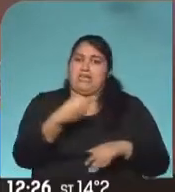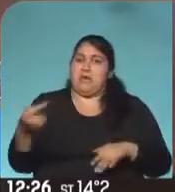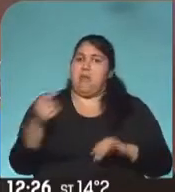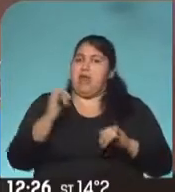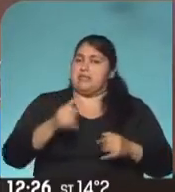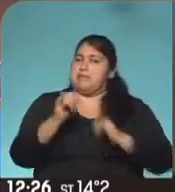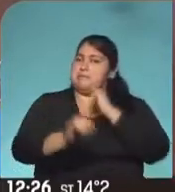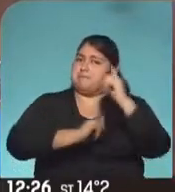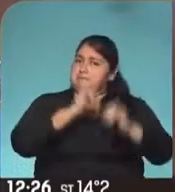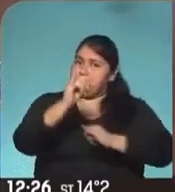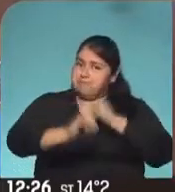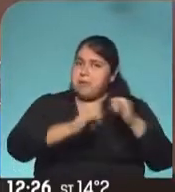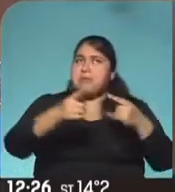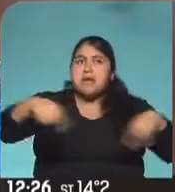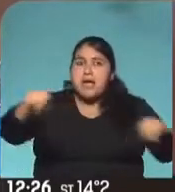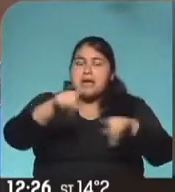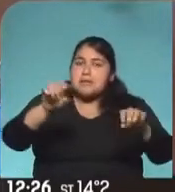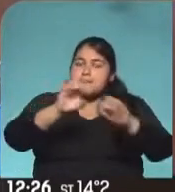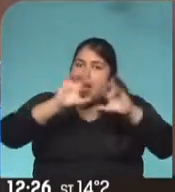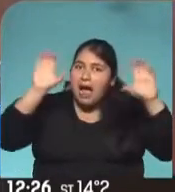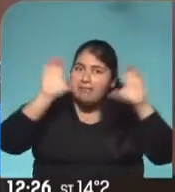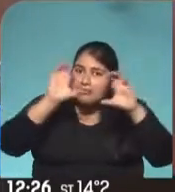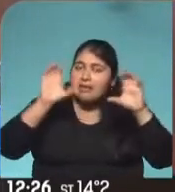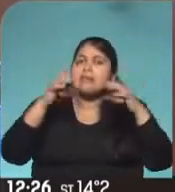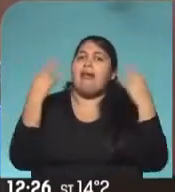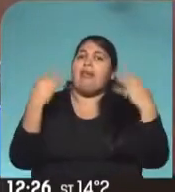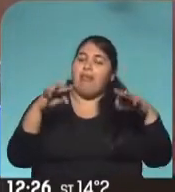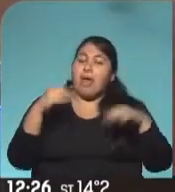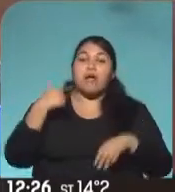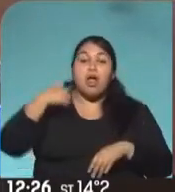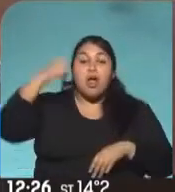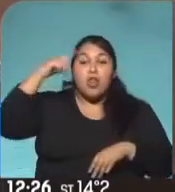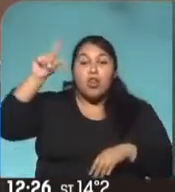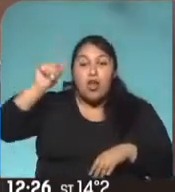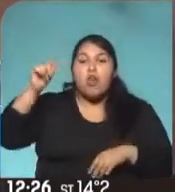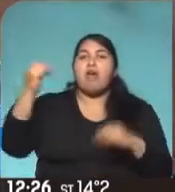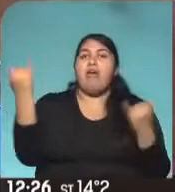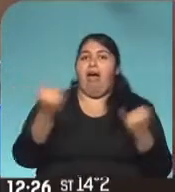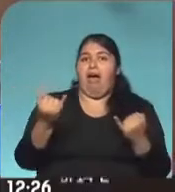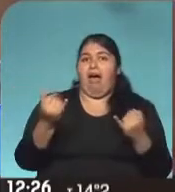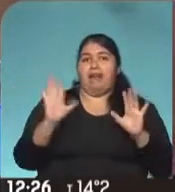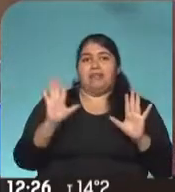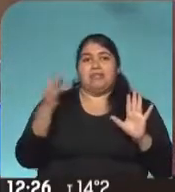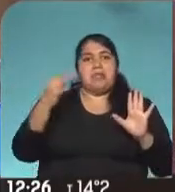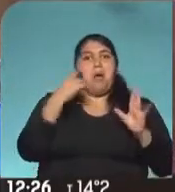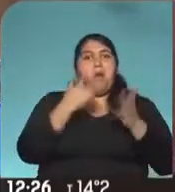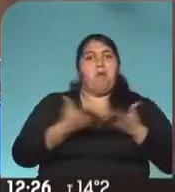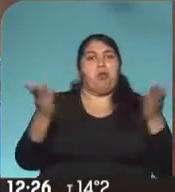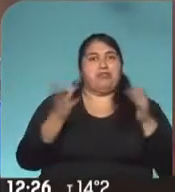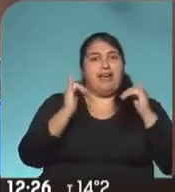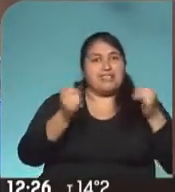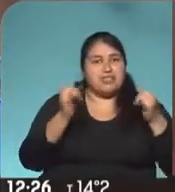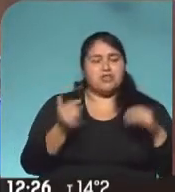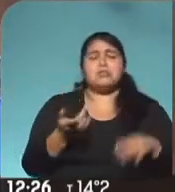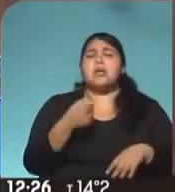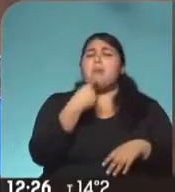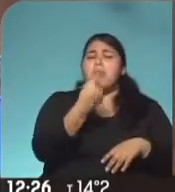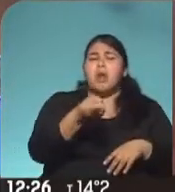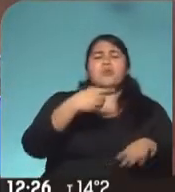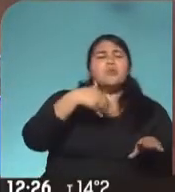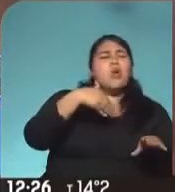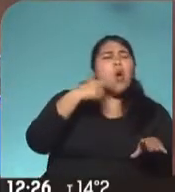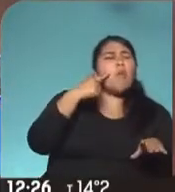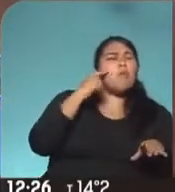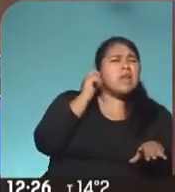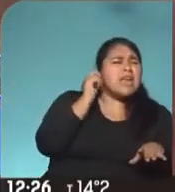blanquear preliminar a la gente que realmente el dolor de cabeza existe y hay que ponerlo hay que poner en evidencia cuál es la diferencia entre cefalea migraña dolor